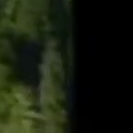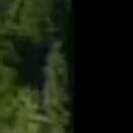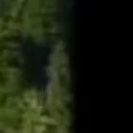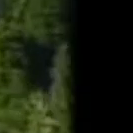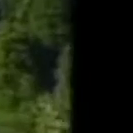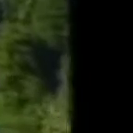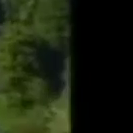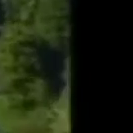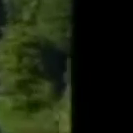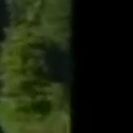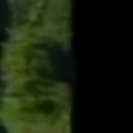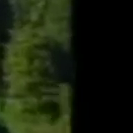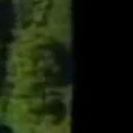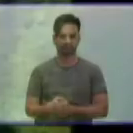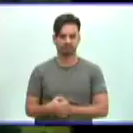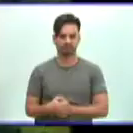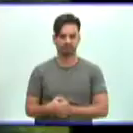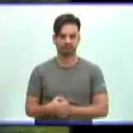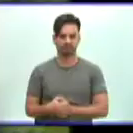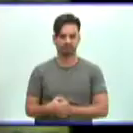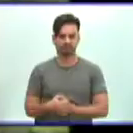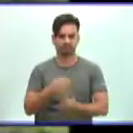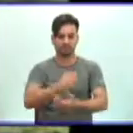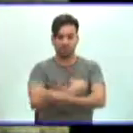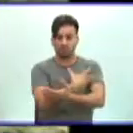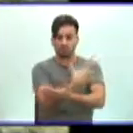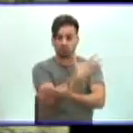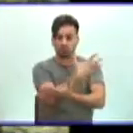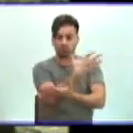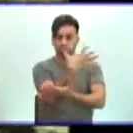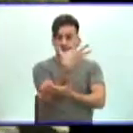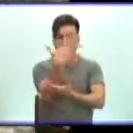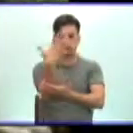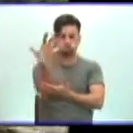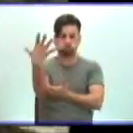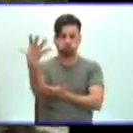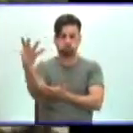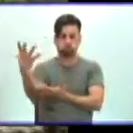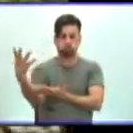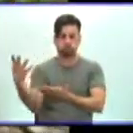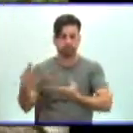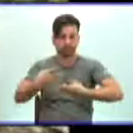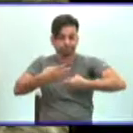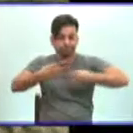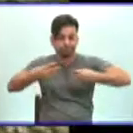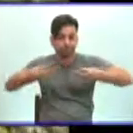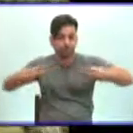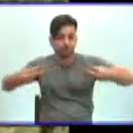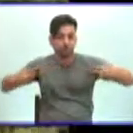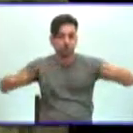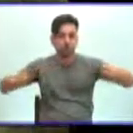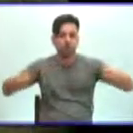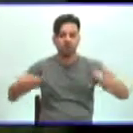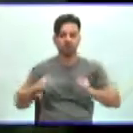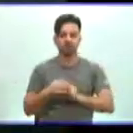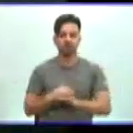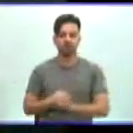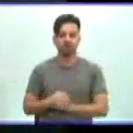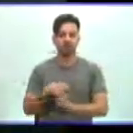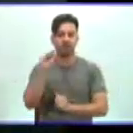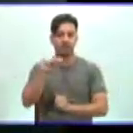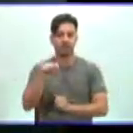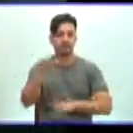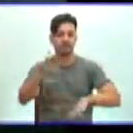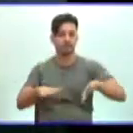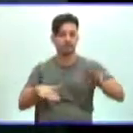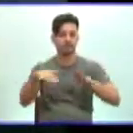La vegetación que cubre gran parte de la superficie terrestre es el reflejo de la interacción de diversos elementos del medio natural,